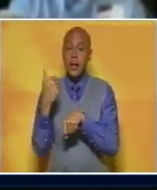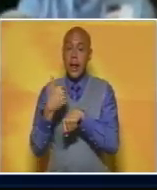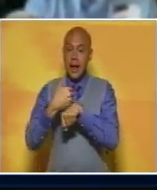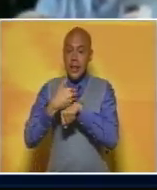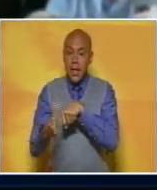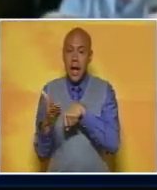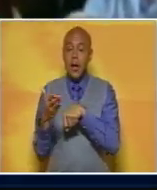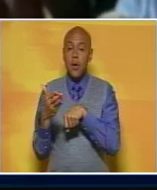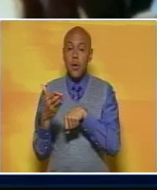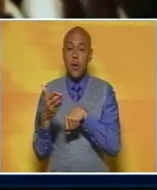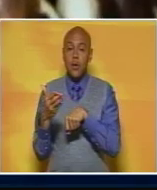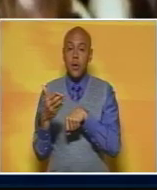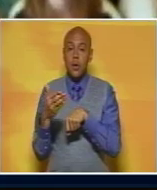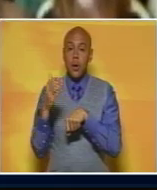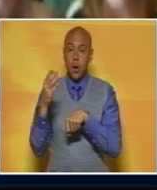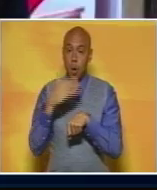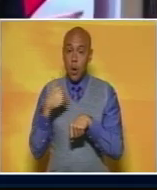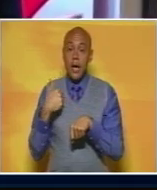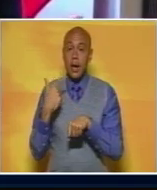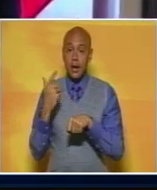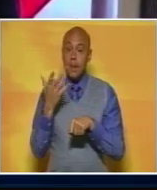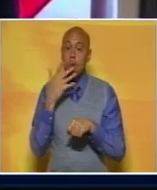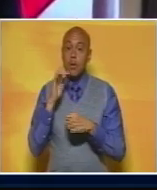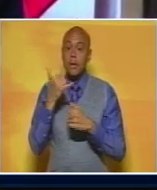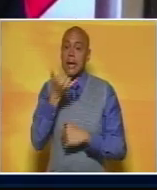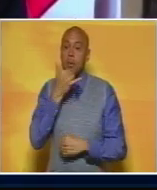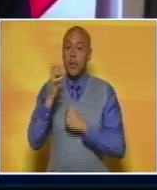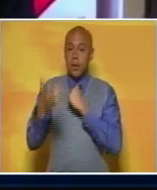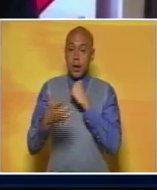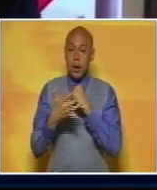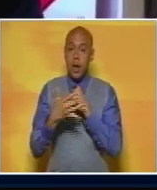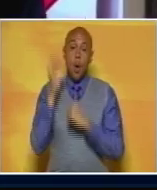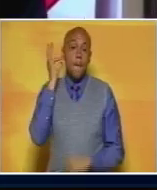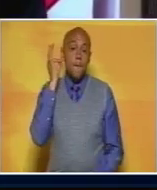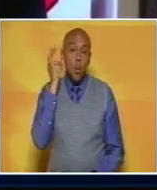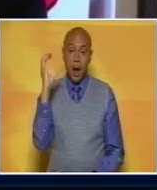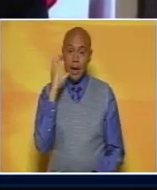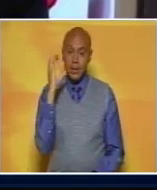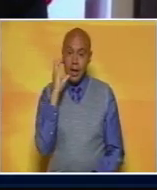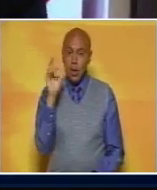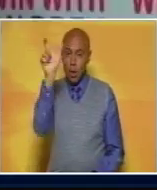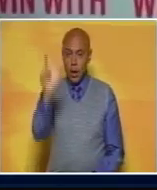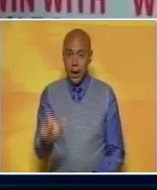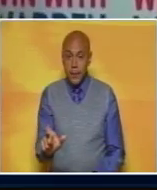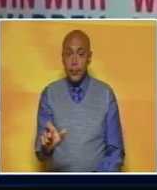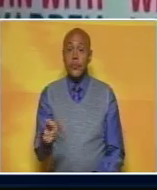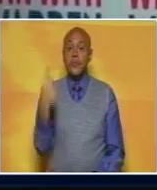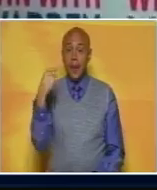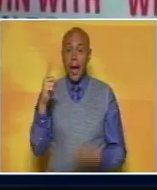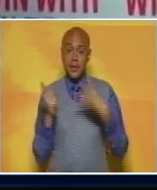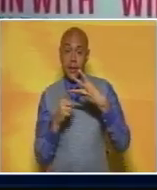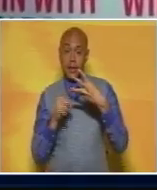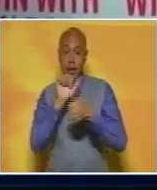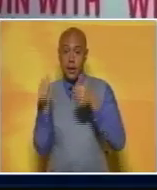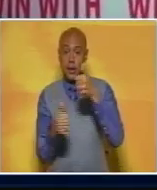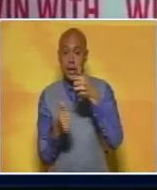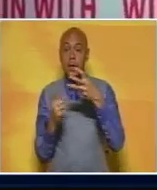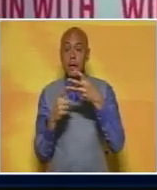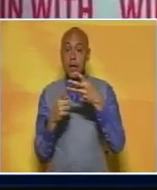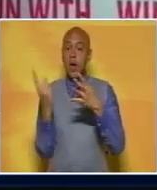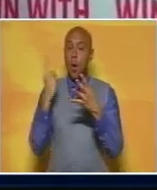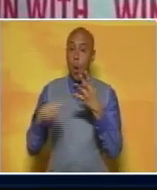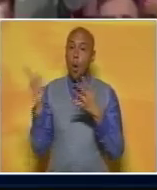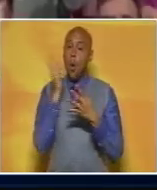difusión del reencuentro por un error tecnológico. La senadora Elizabeth Warren se encuentra en tercer lugar, seguido por el